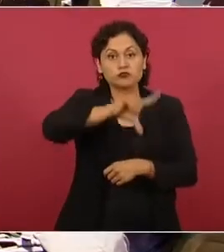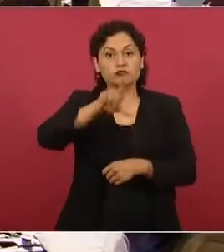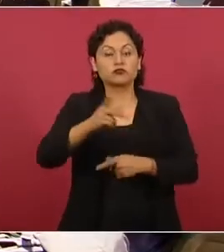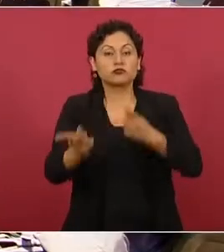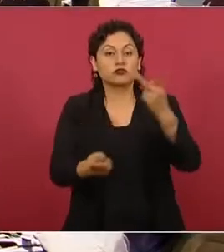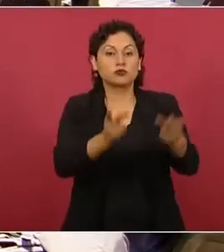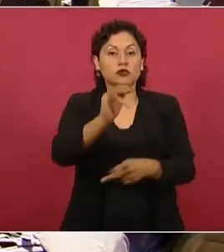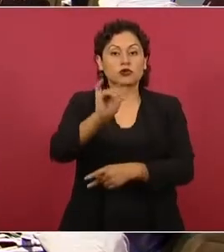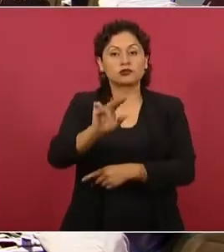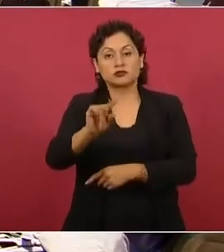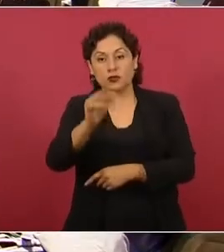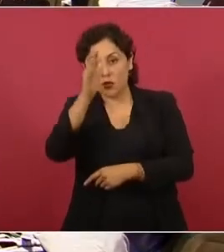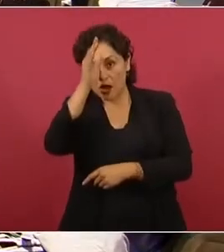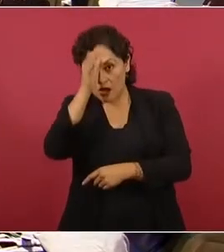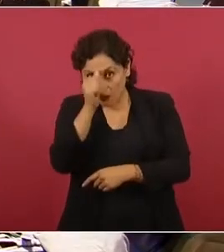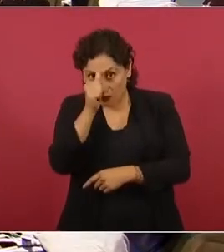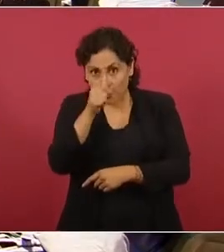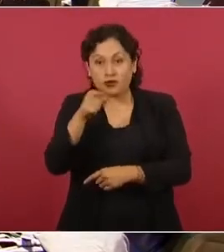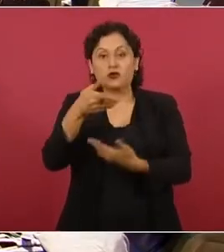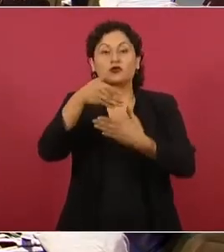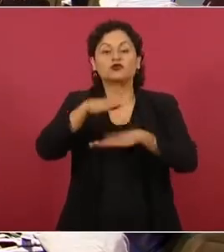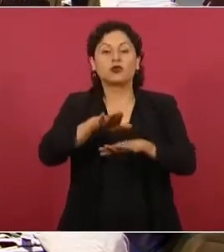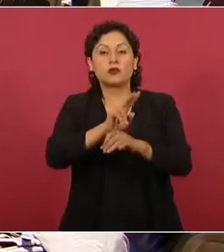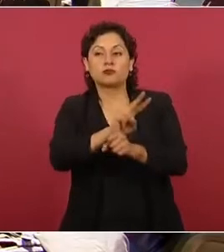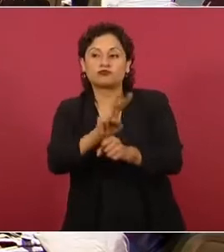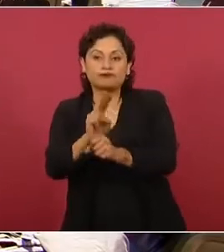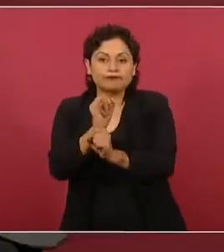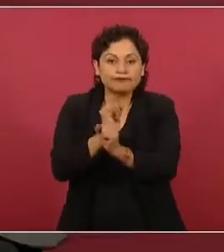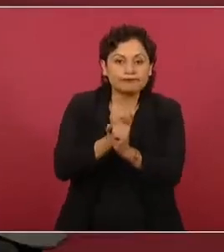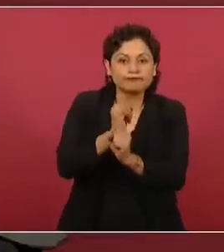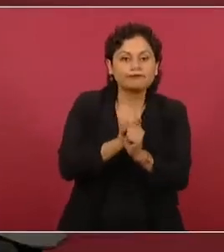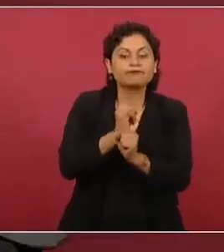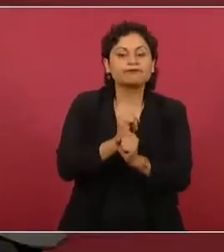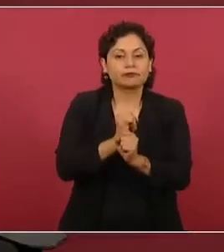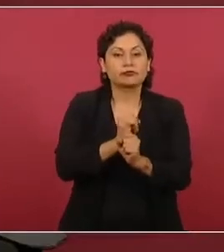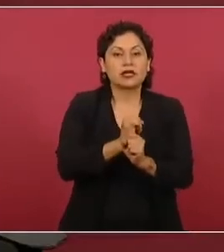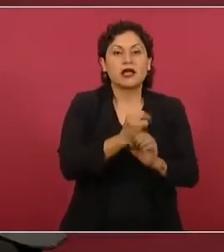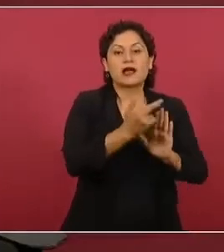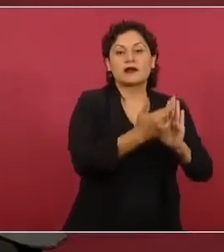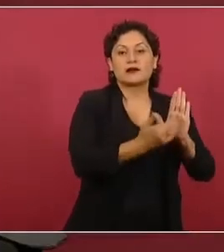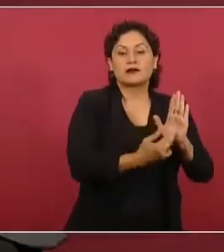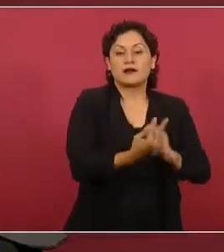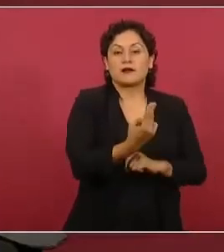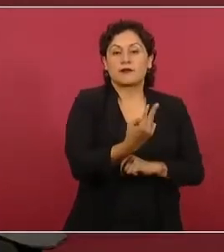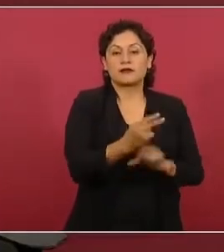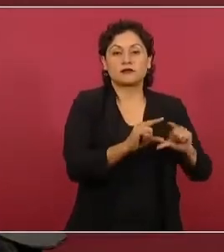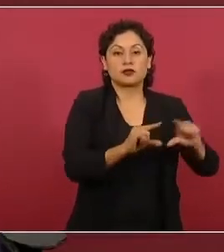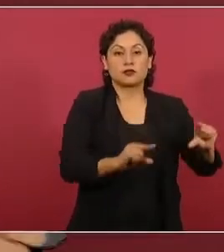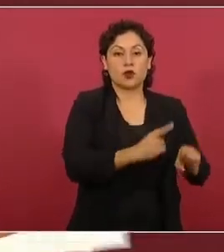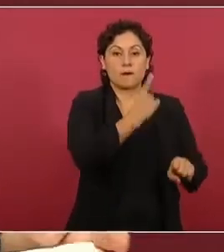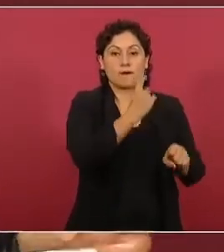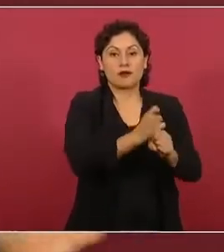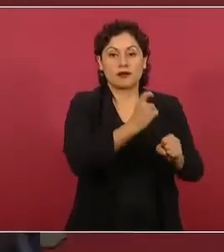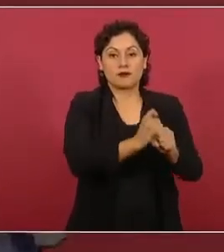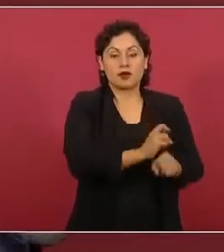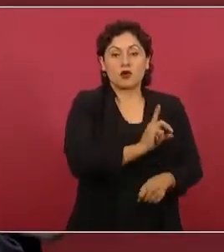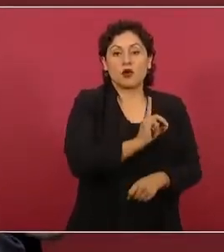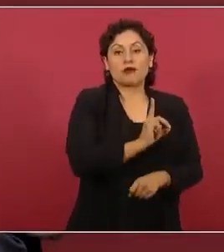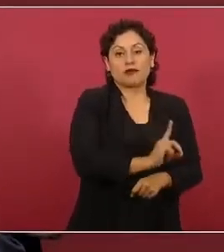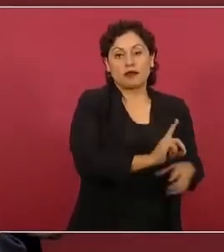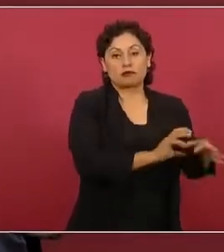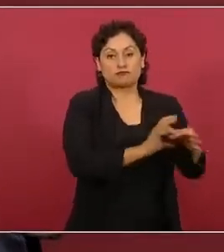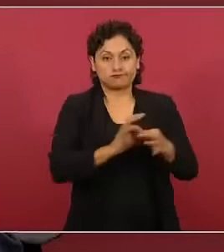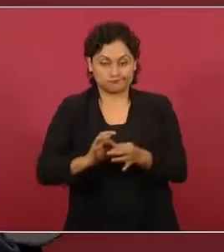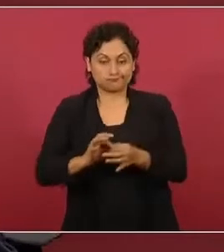informe de actividades del Comité de Auditoría en cumplimiento a la regla 25, fracción 1, inciso D, de las reglas